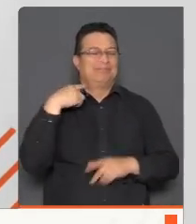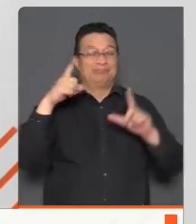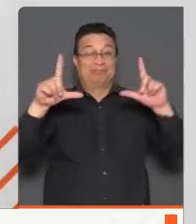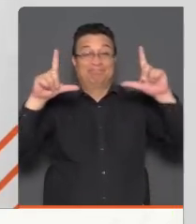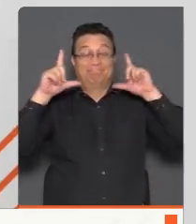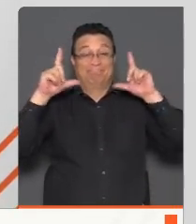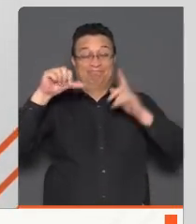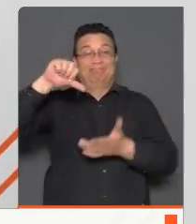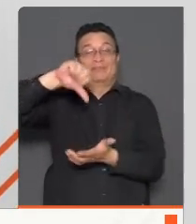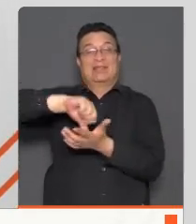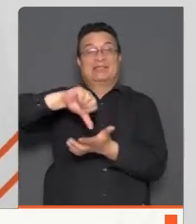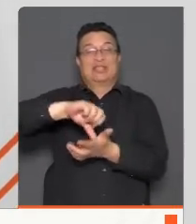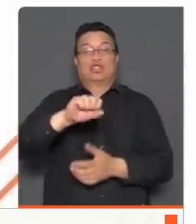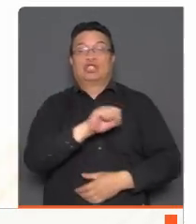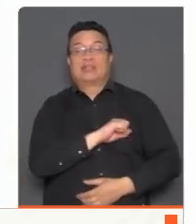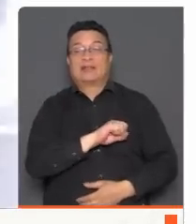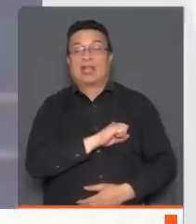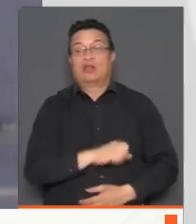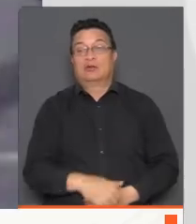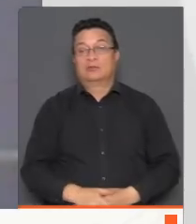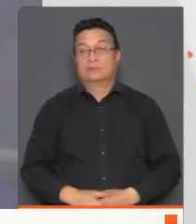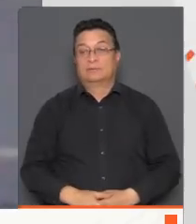de Santiago. ¡Mira la S,